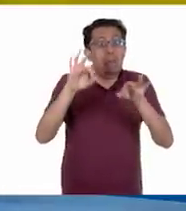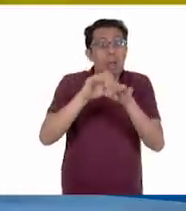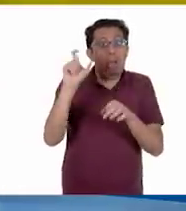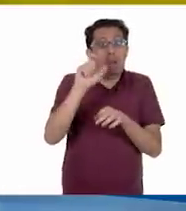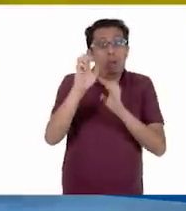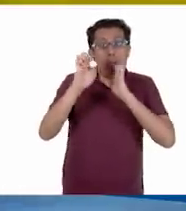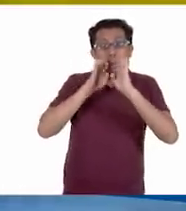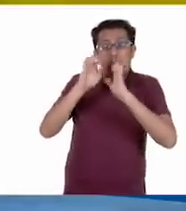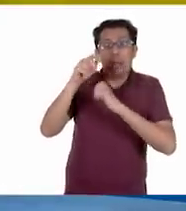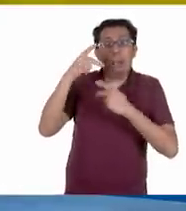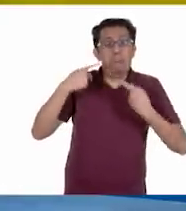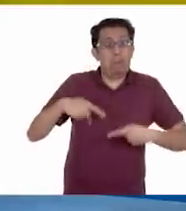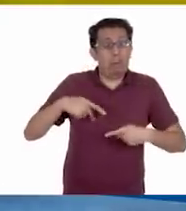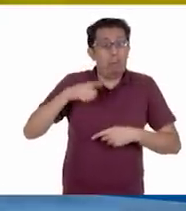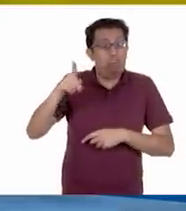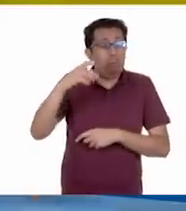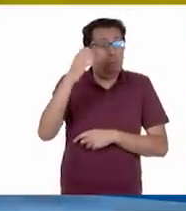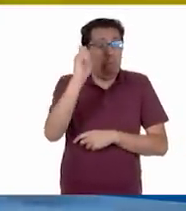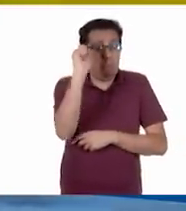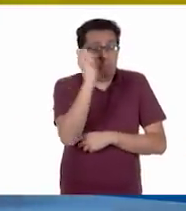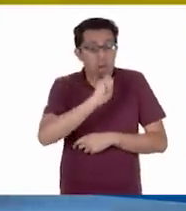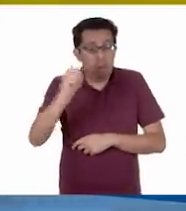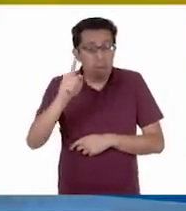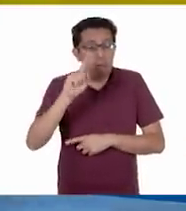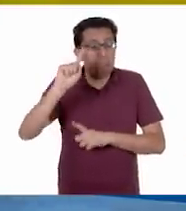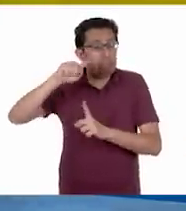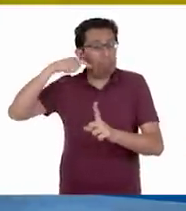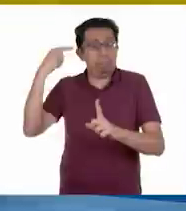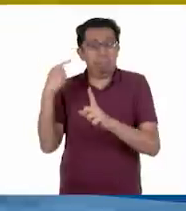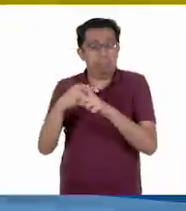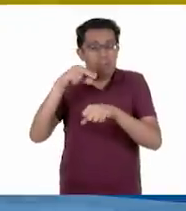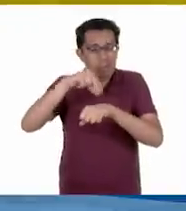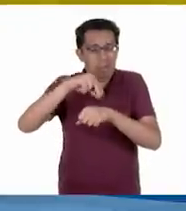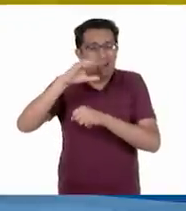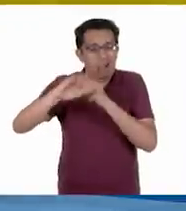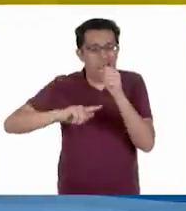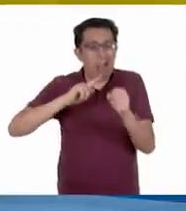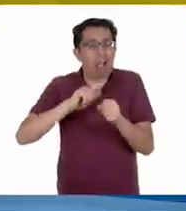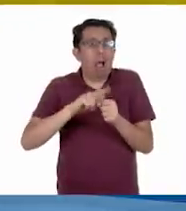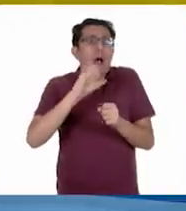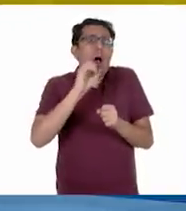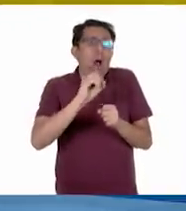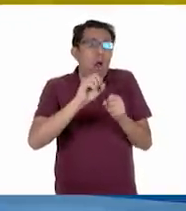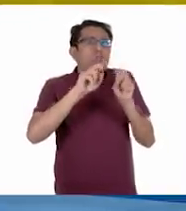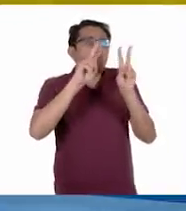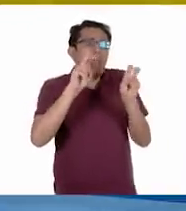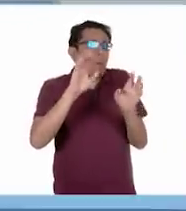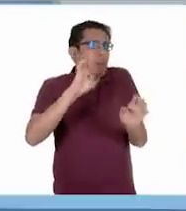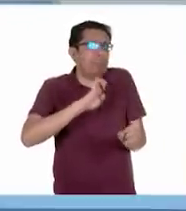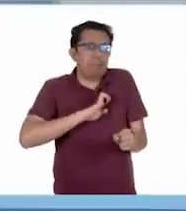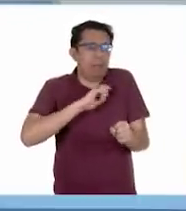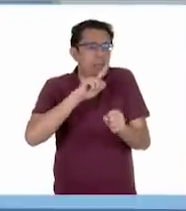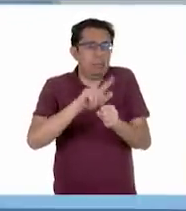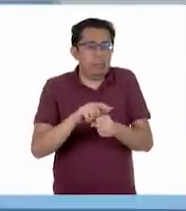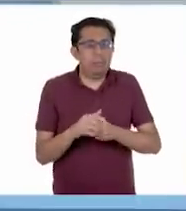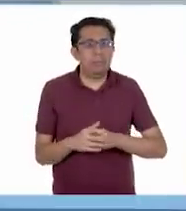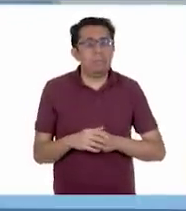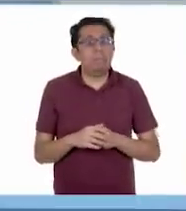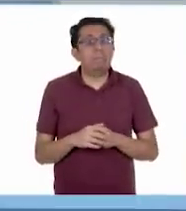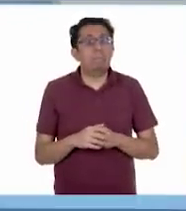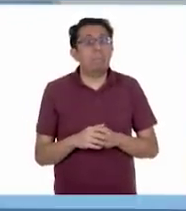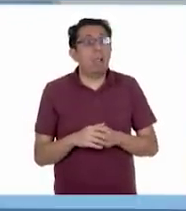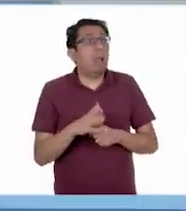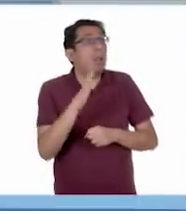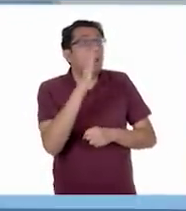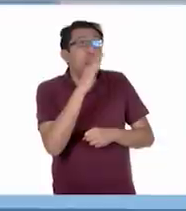especialista, como en este caso a una veterinaria, o si se va a tratar de un tema en especial. O sea que no